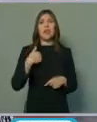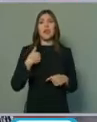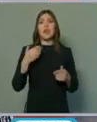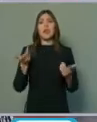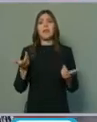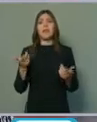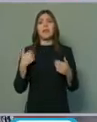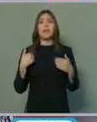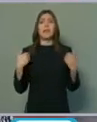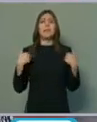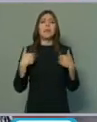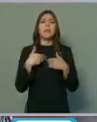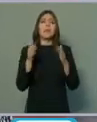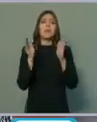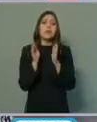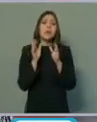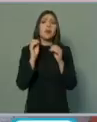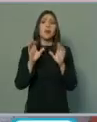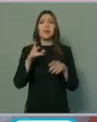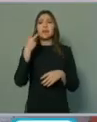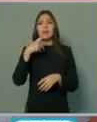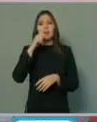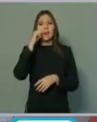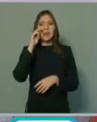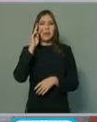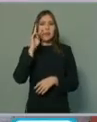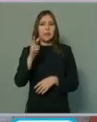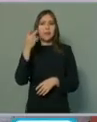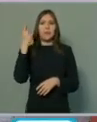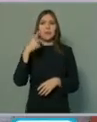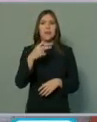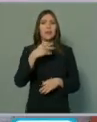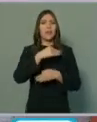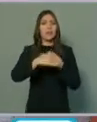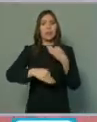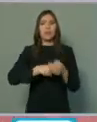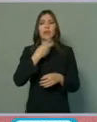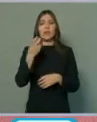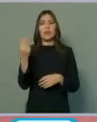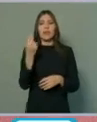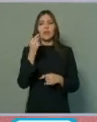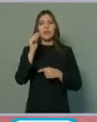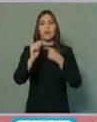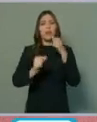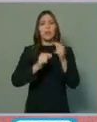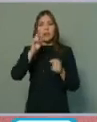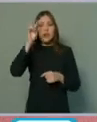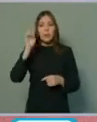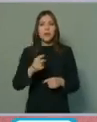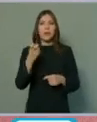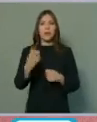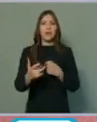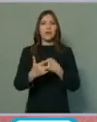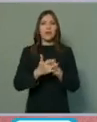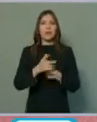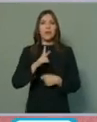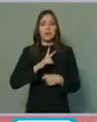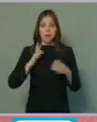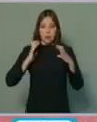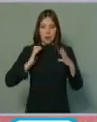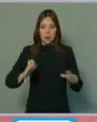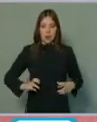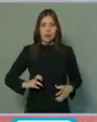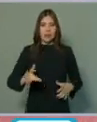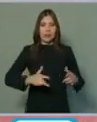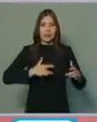gustaría. cuenta de todas O que la panza de maneras, todas ¿no? maneras los Sí, ve. pues sí. Pero esta parte, de verdad, trabajar con ello y decir, este es mi cuerpo. Un